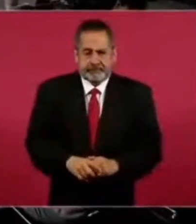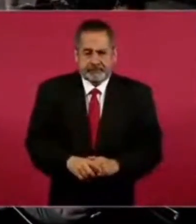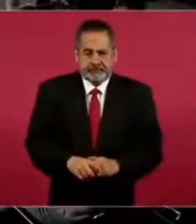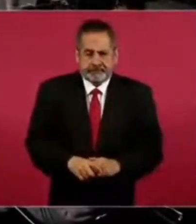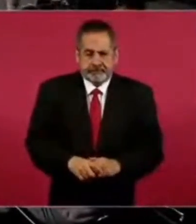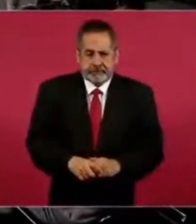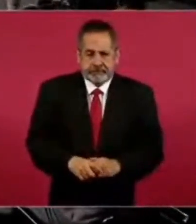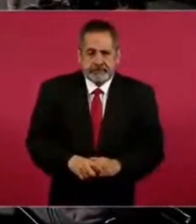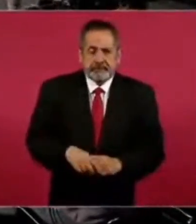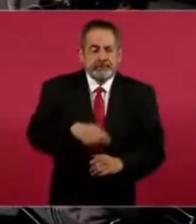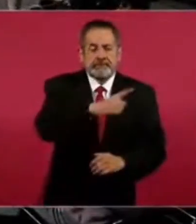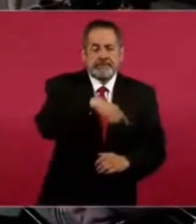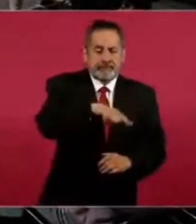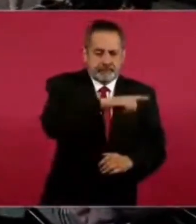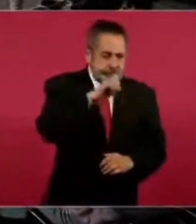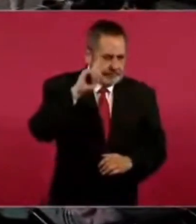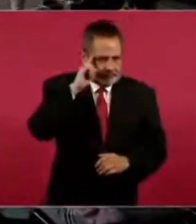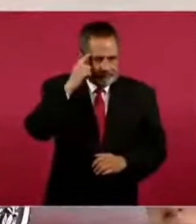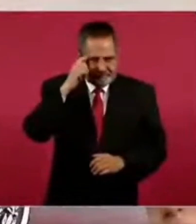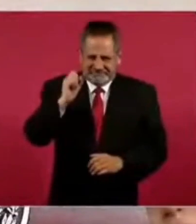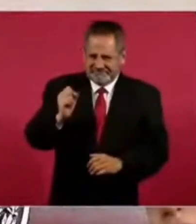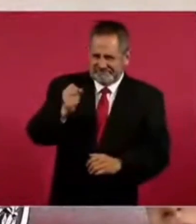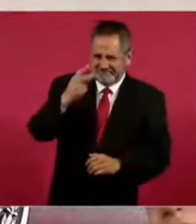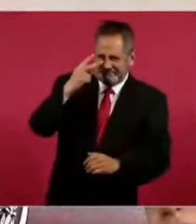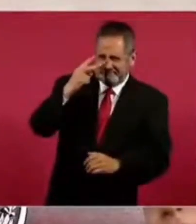el enojo, ¿no?, de nuestros adversarios,